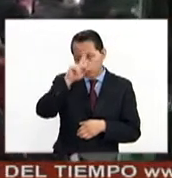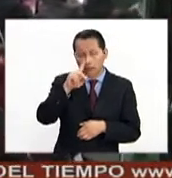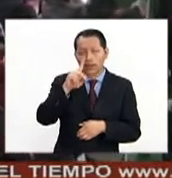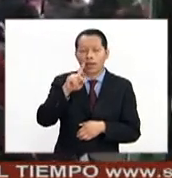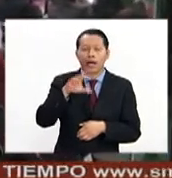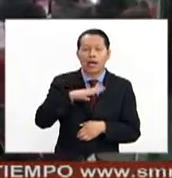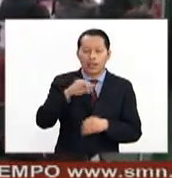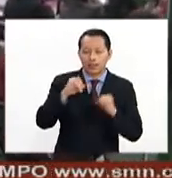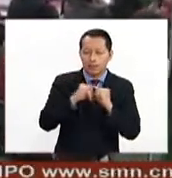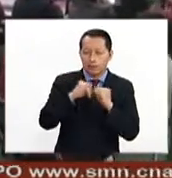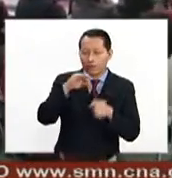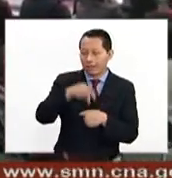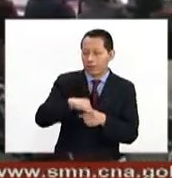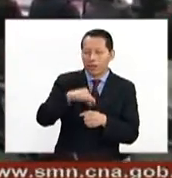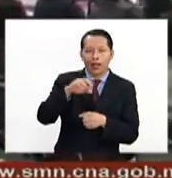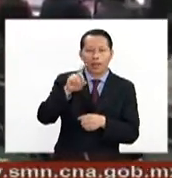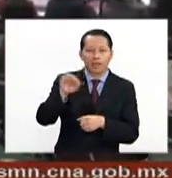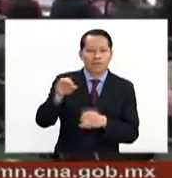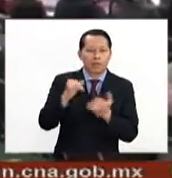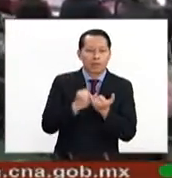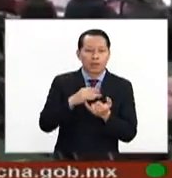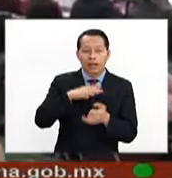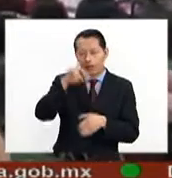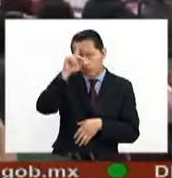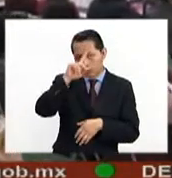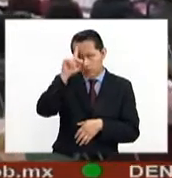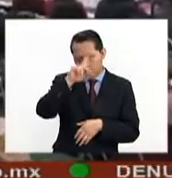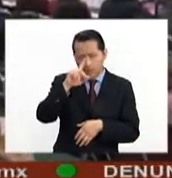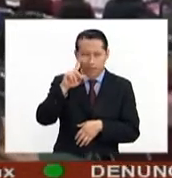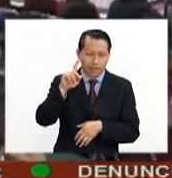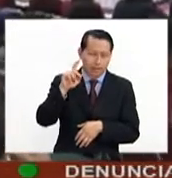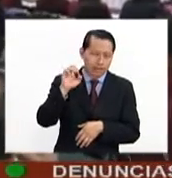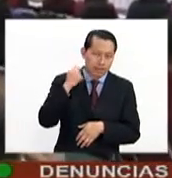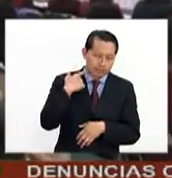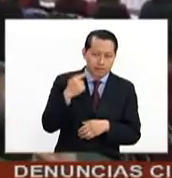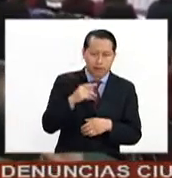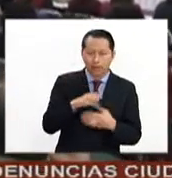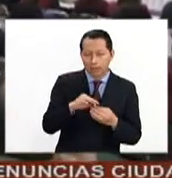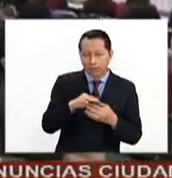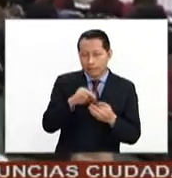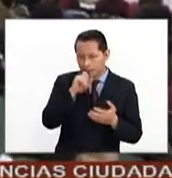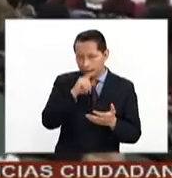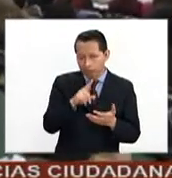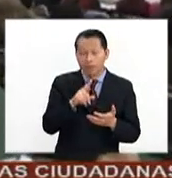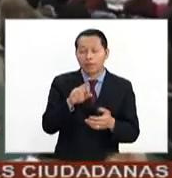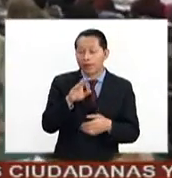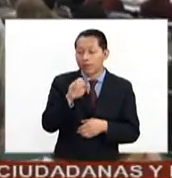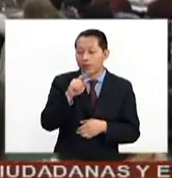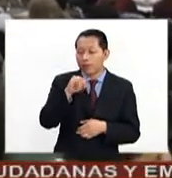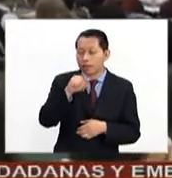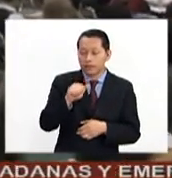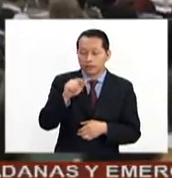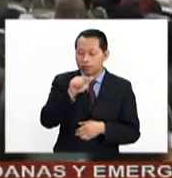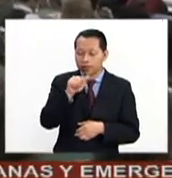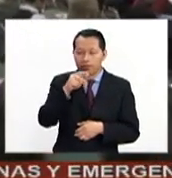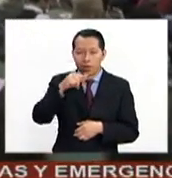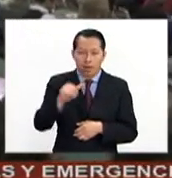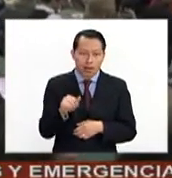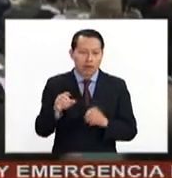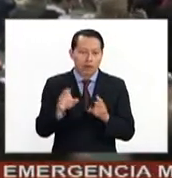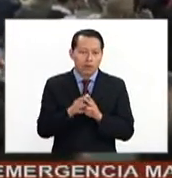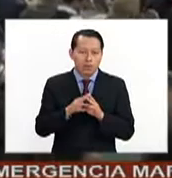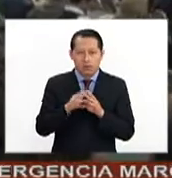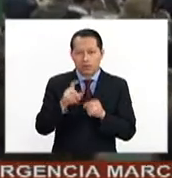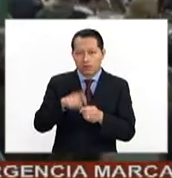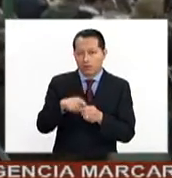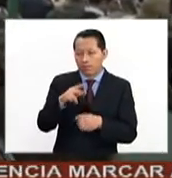Distrito Federal y es ex asesora del consejero Marco Antonio Baños. Beatriz Zavala, de la corriente, forma parte de la corriente